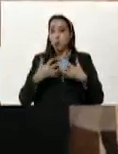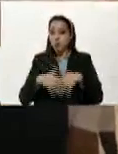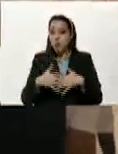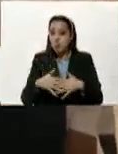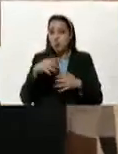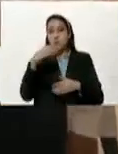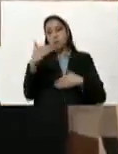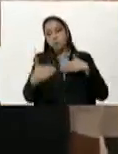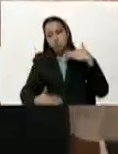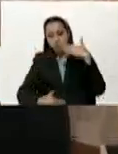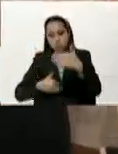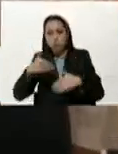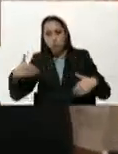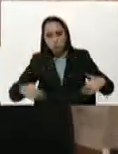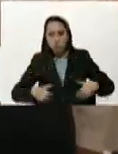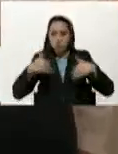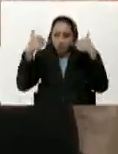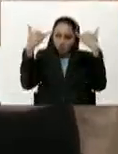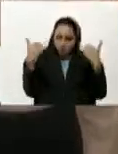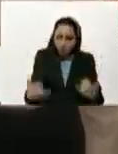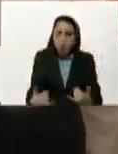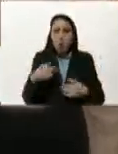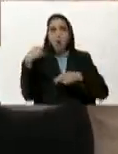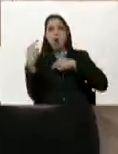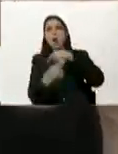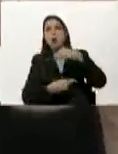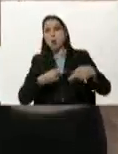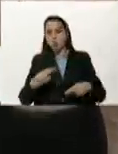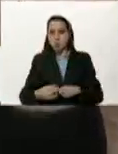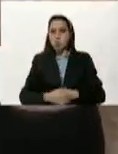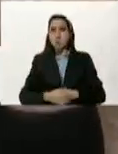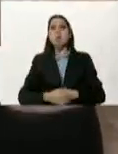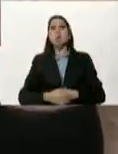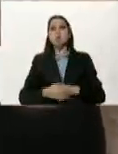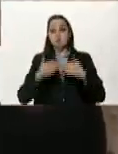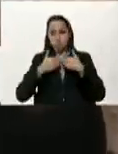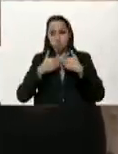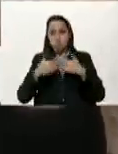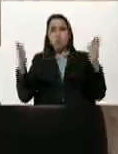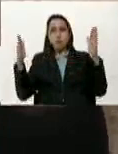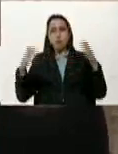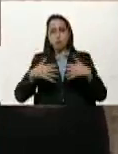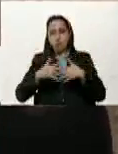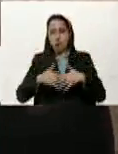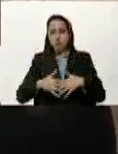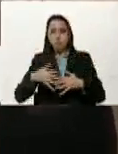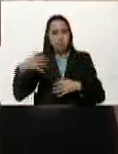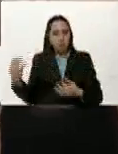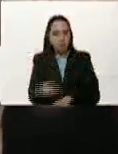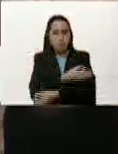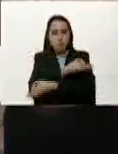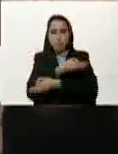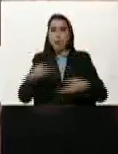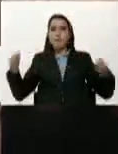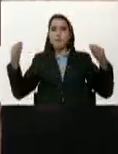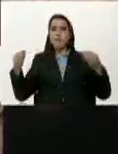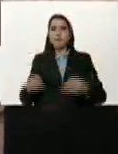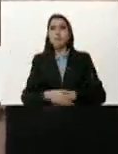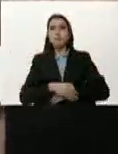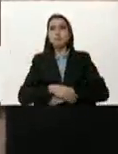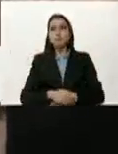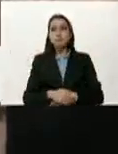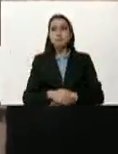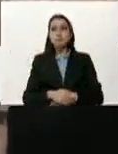con el esfuerzo con el esfuerzo de la revolución hoy está en funcionamiento una obra extraordinaria extraordinario